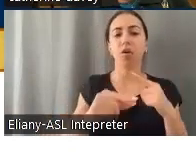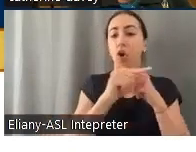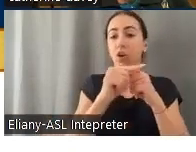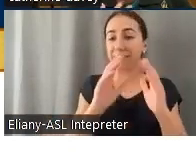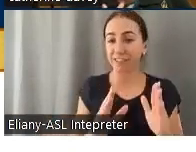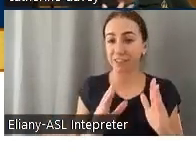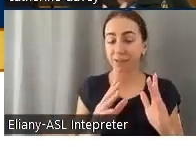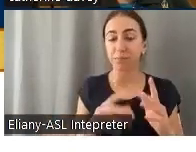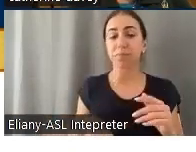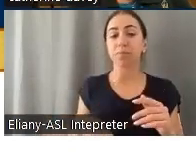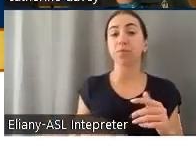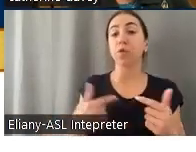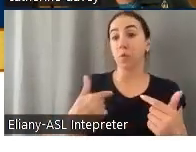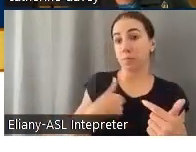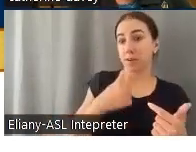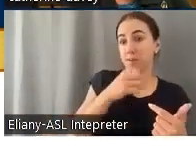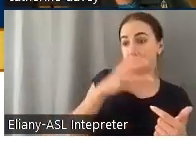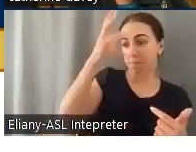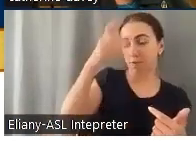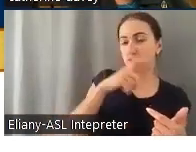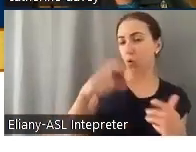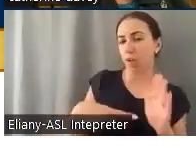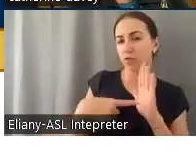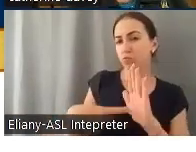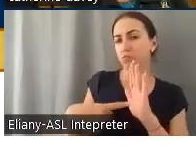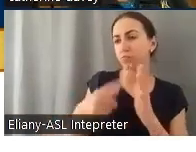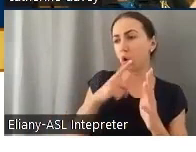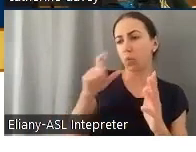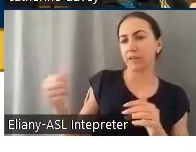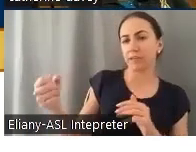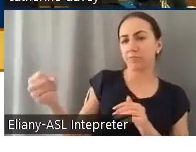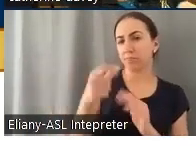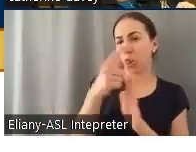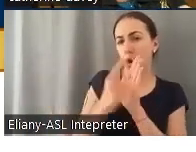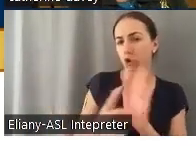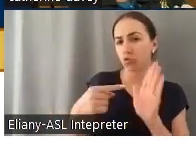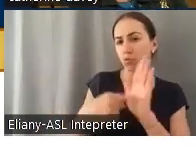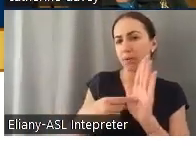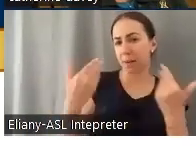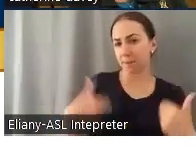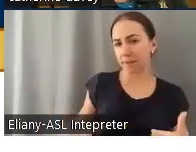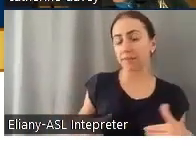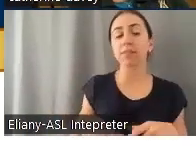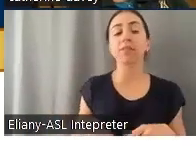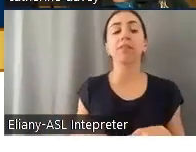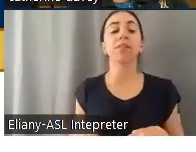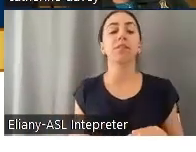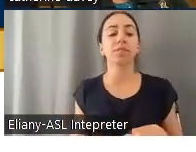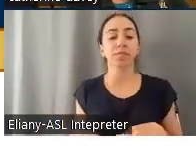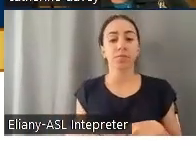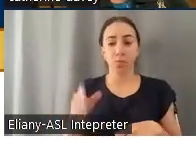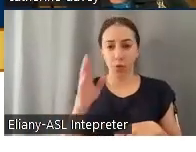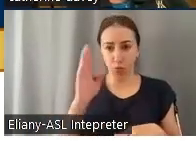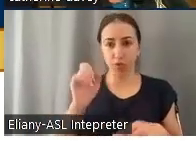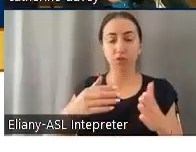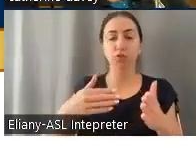defensa tutelar de ella sola, yo, como padre, no tengo que estar siendo representado por un abogado. Uno de los documentos